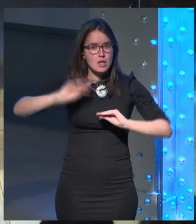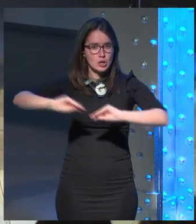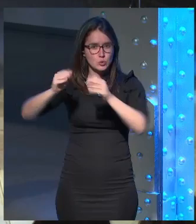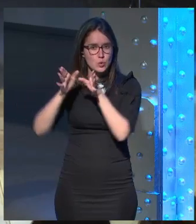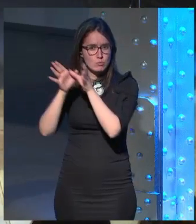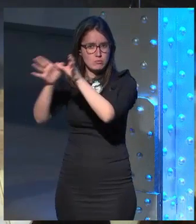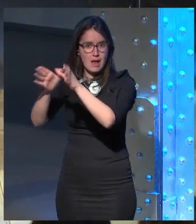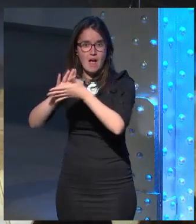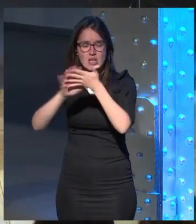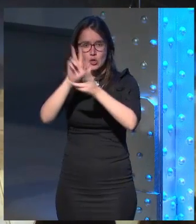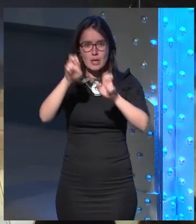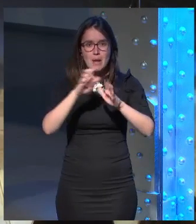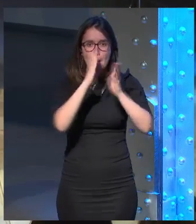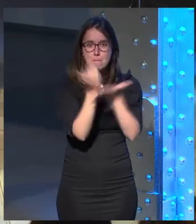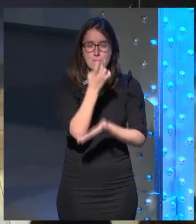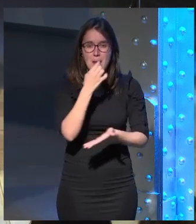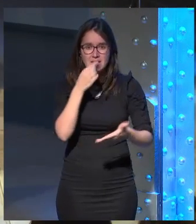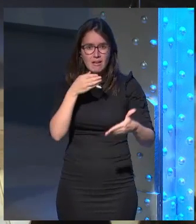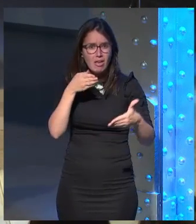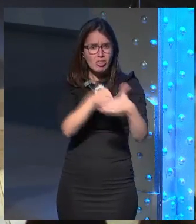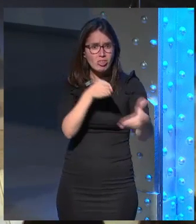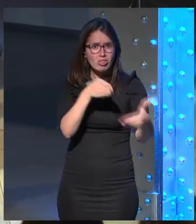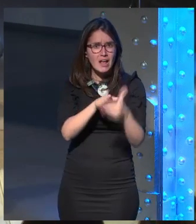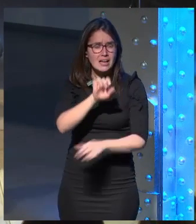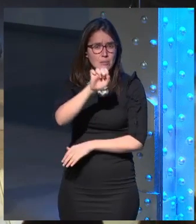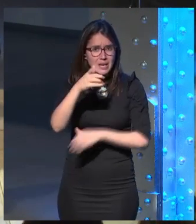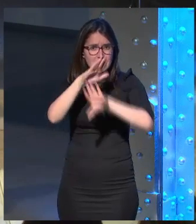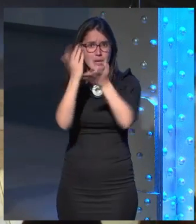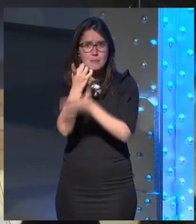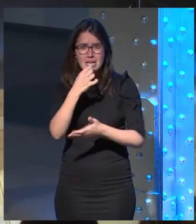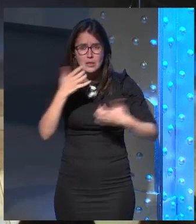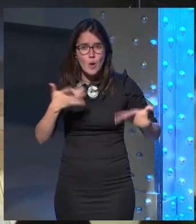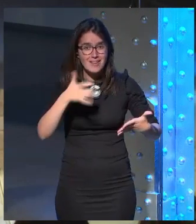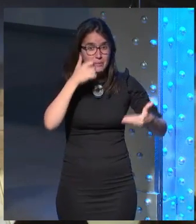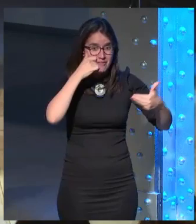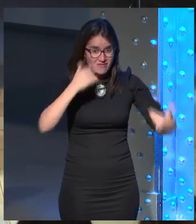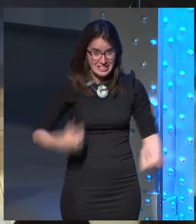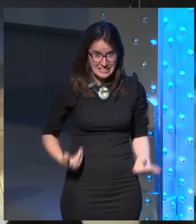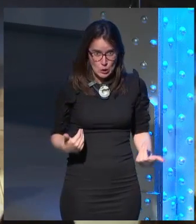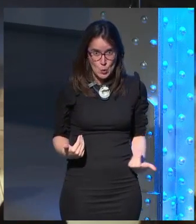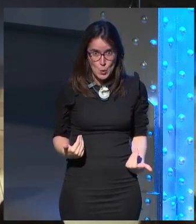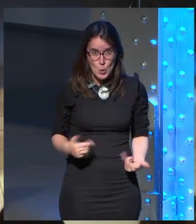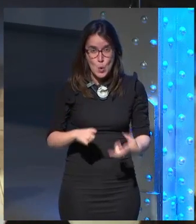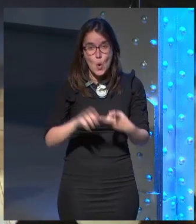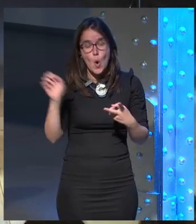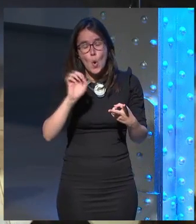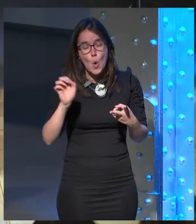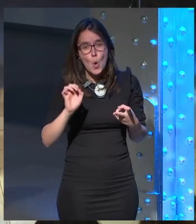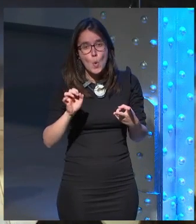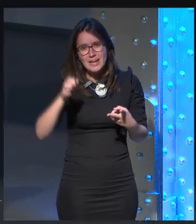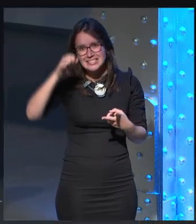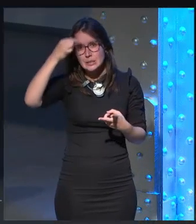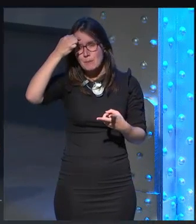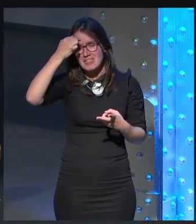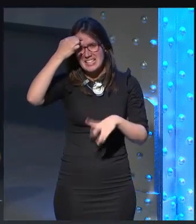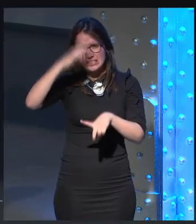de ir a Marte, ¿cuál es la mayor barrera para llegar a Marte? ¿Es una barrera fisiológica, física, o es más